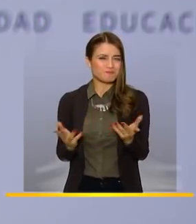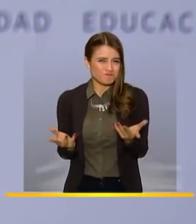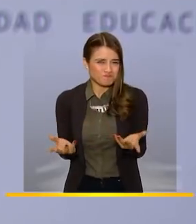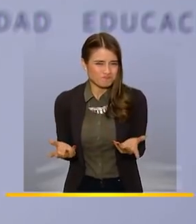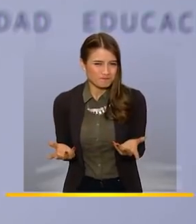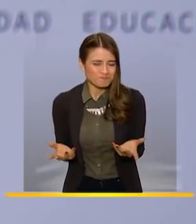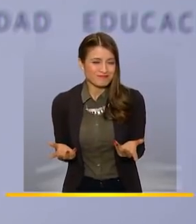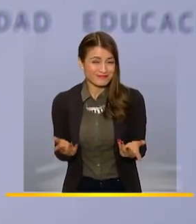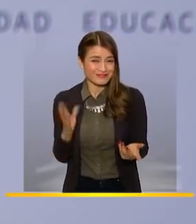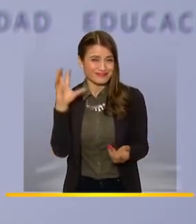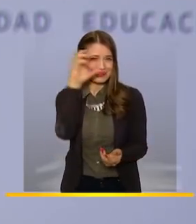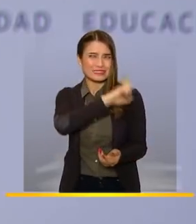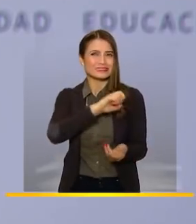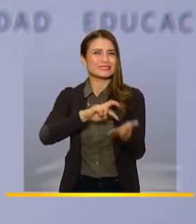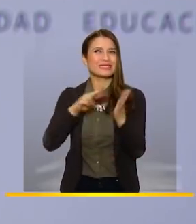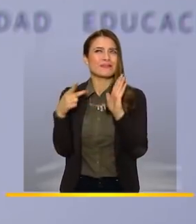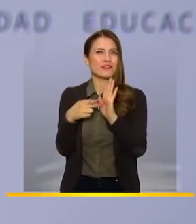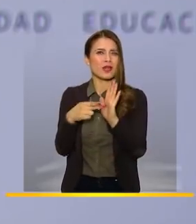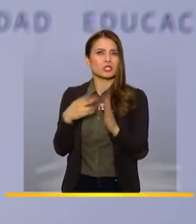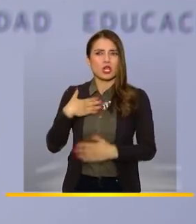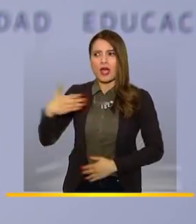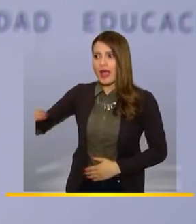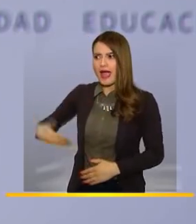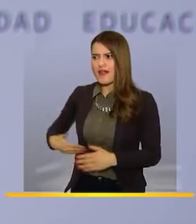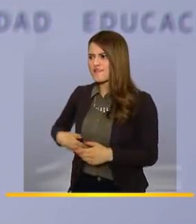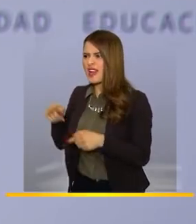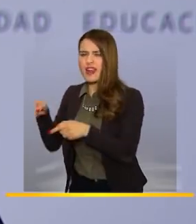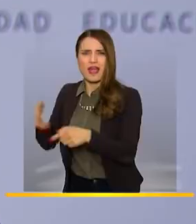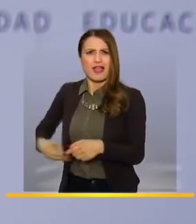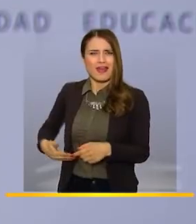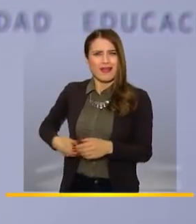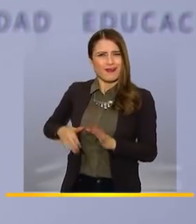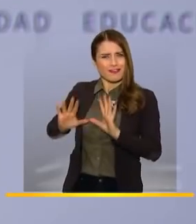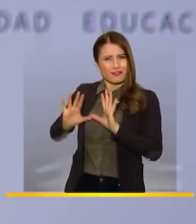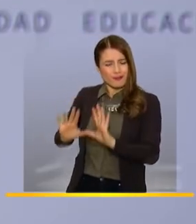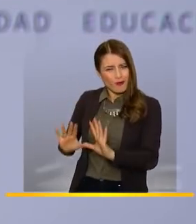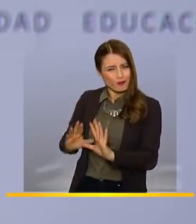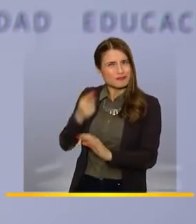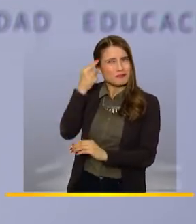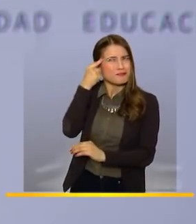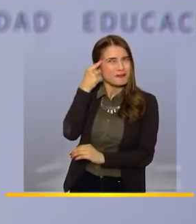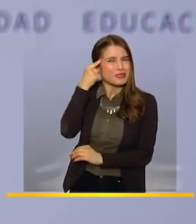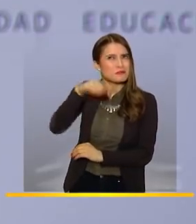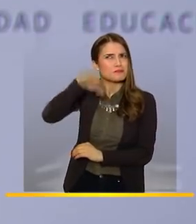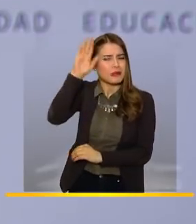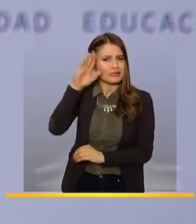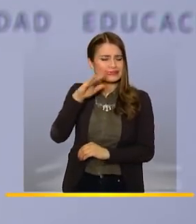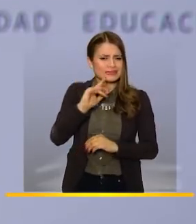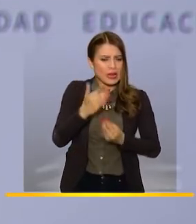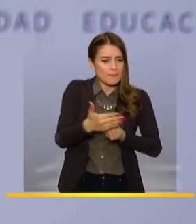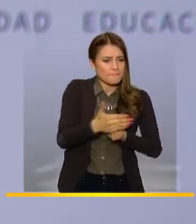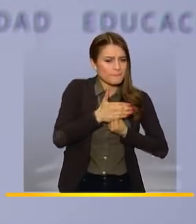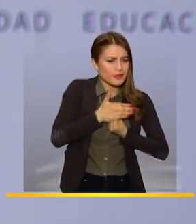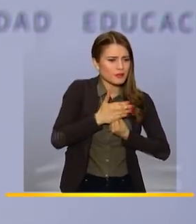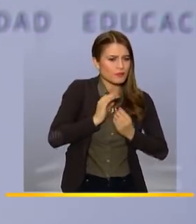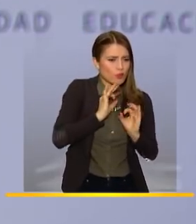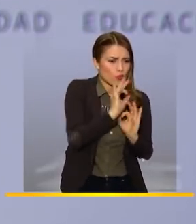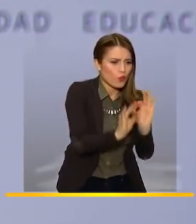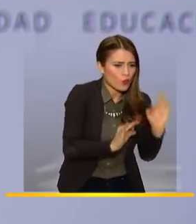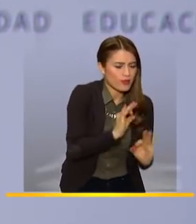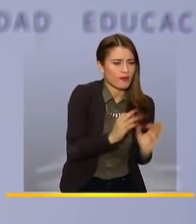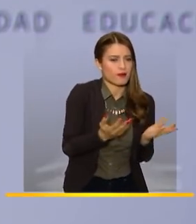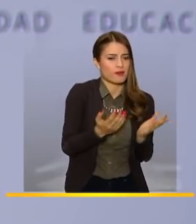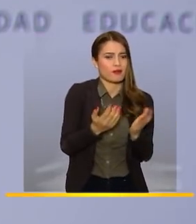Esto es una muestra más de nuestro compromiso con el patrimonio, de nuestro compromiso con las